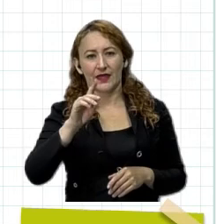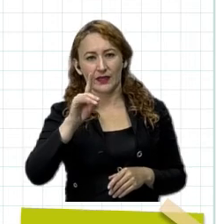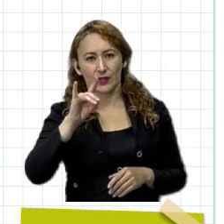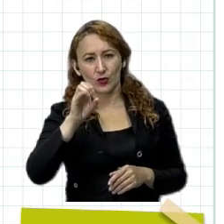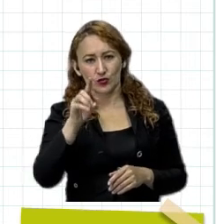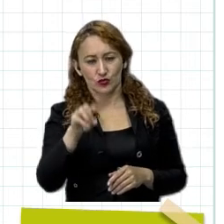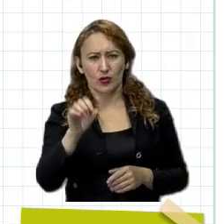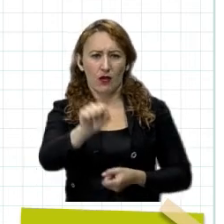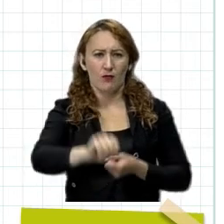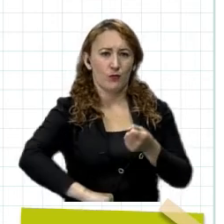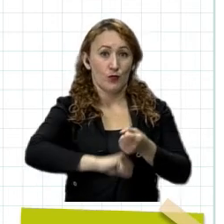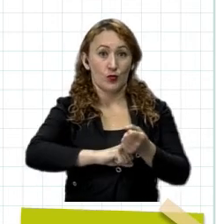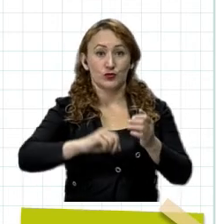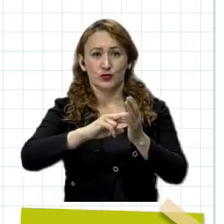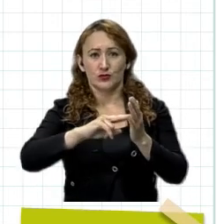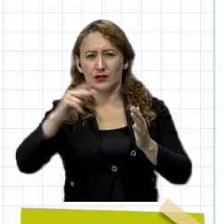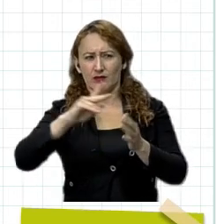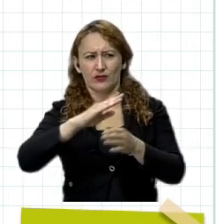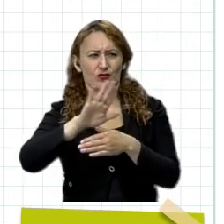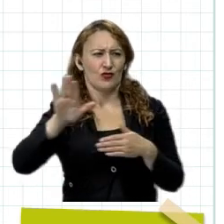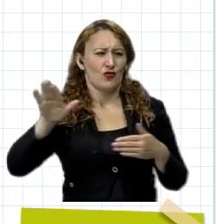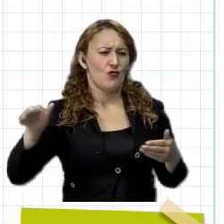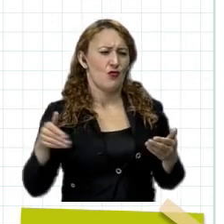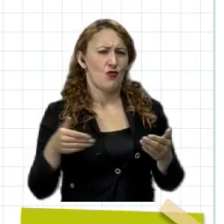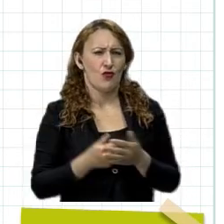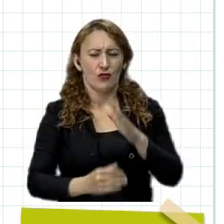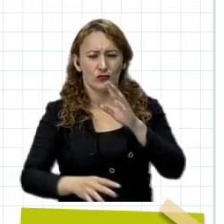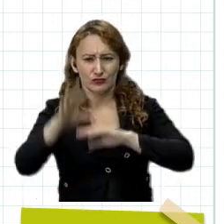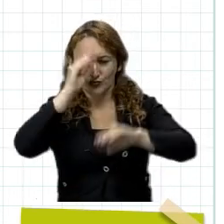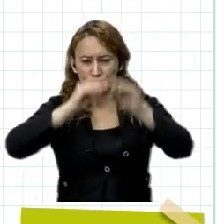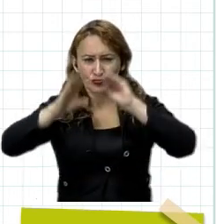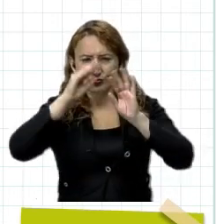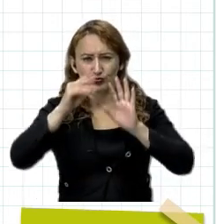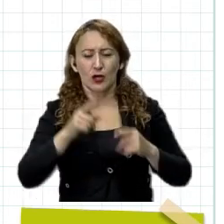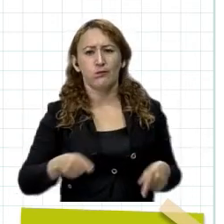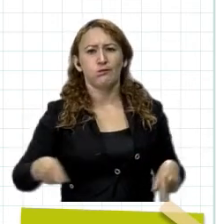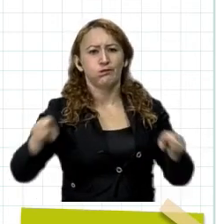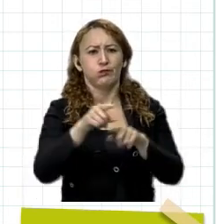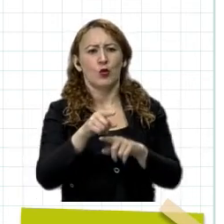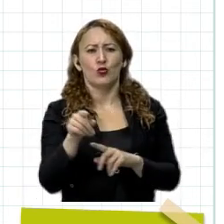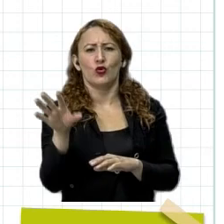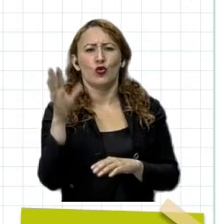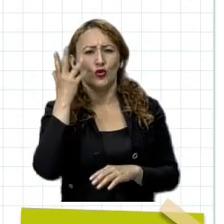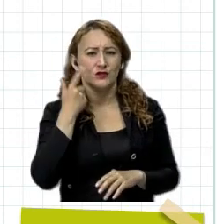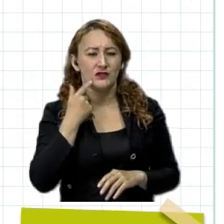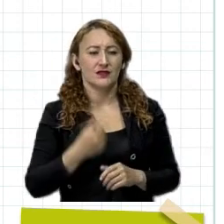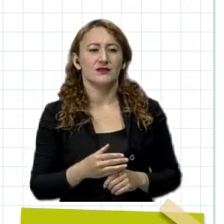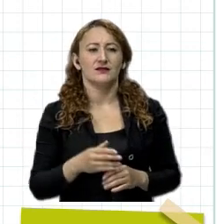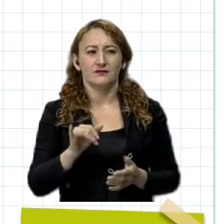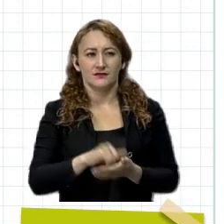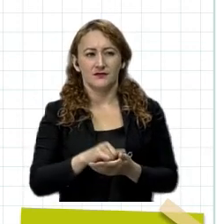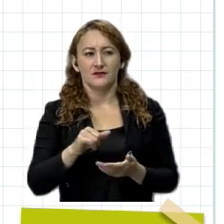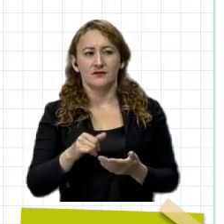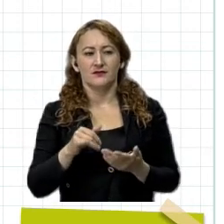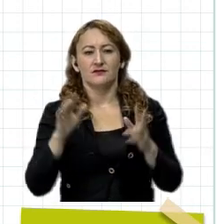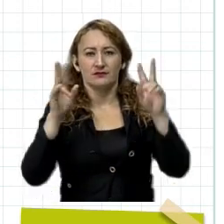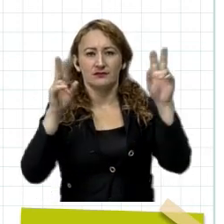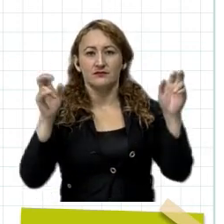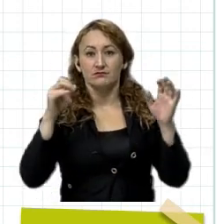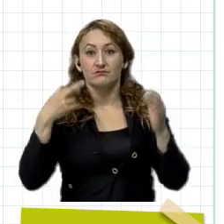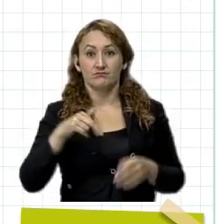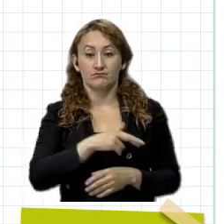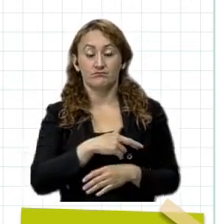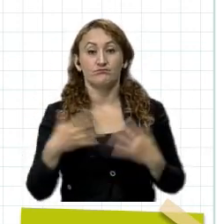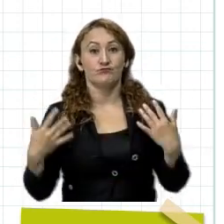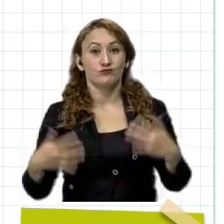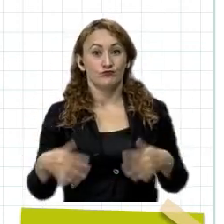presta en la parte técnica, todo lo que podemos aprender de ellos todos los días en estas partes que pues para nosotros